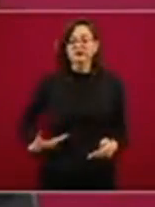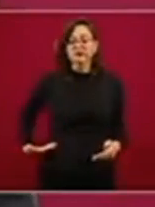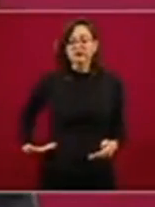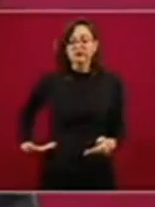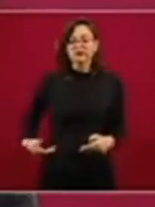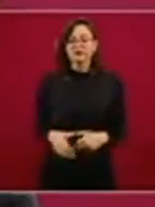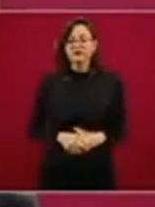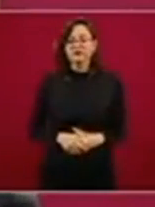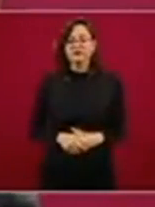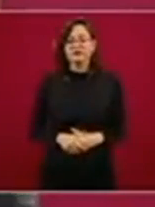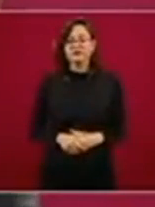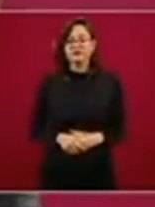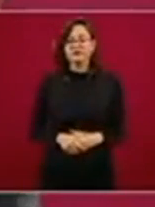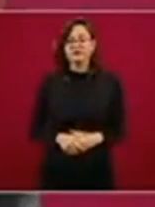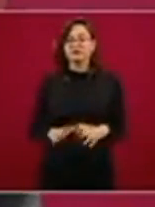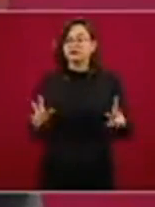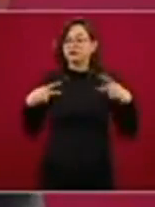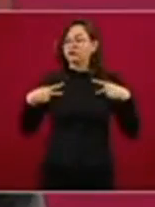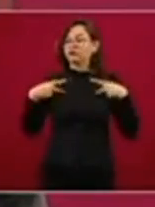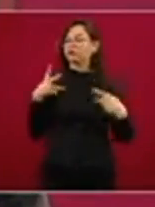Información nacional.